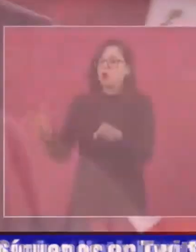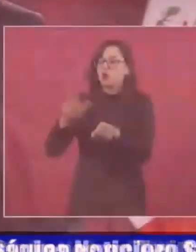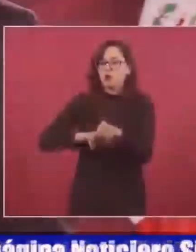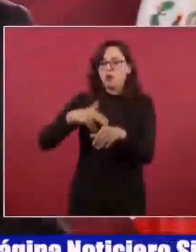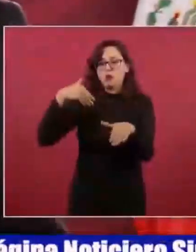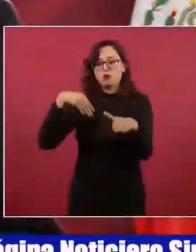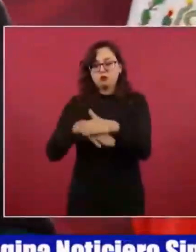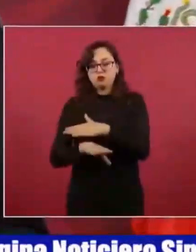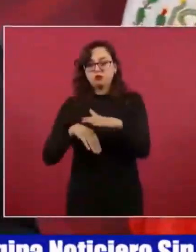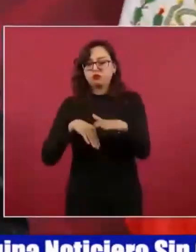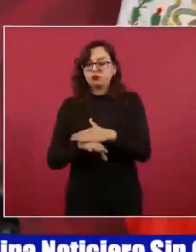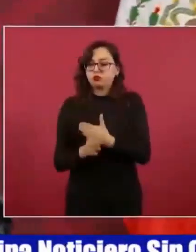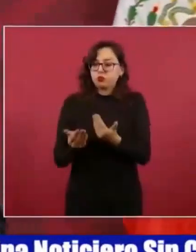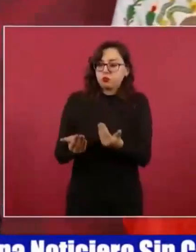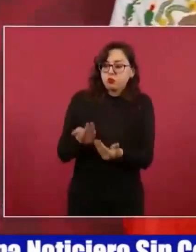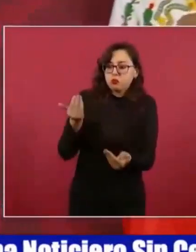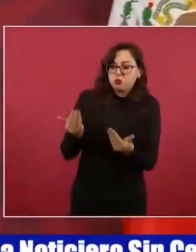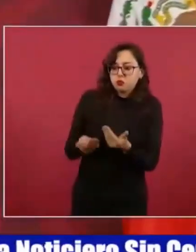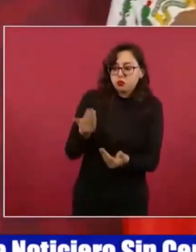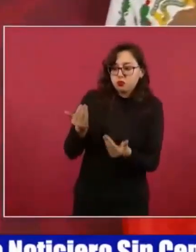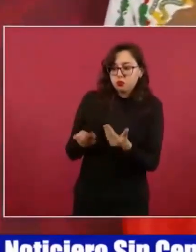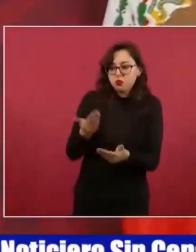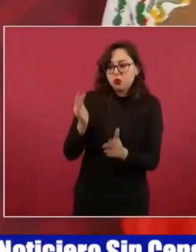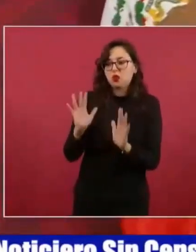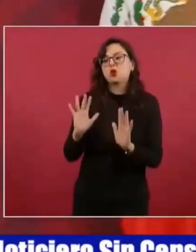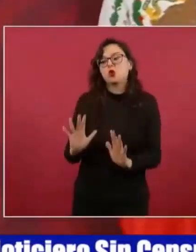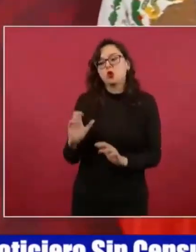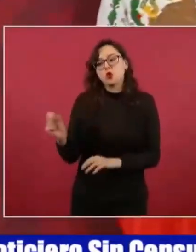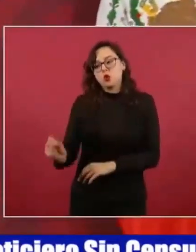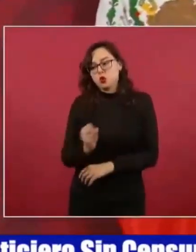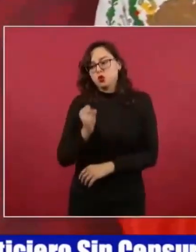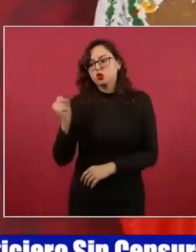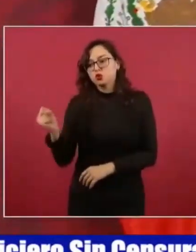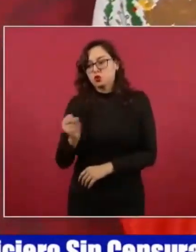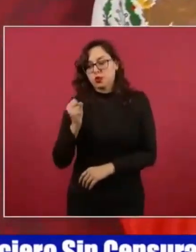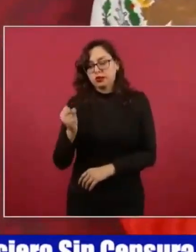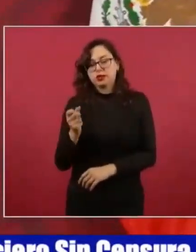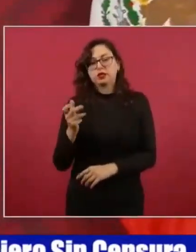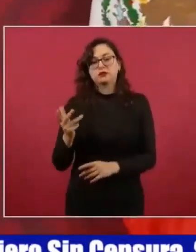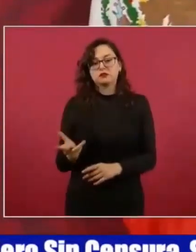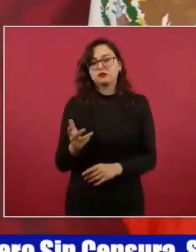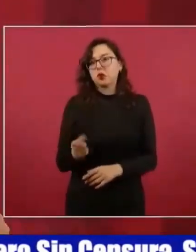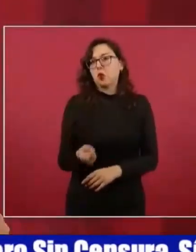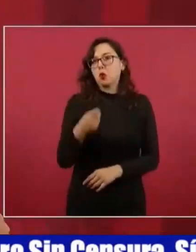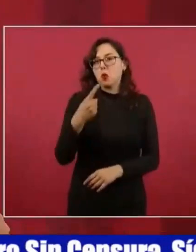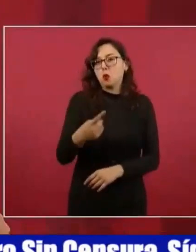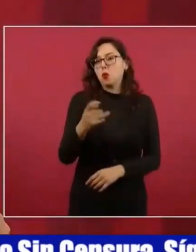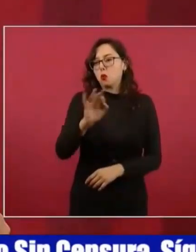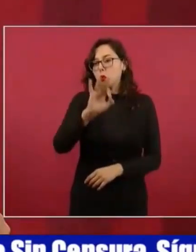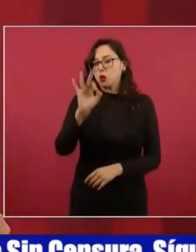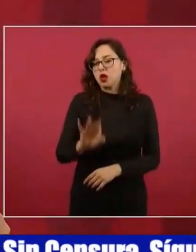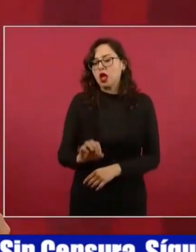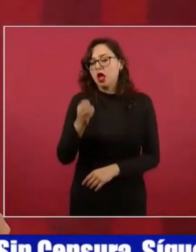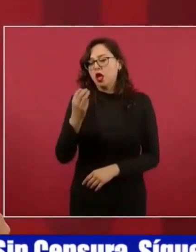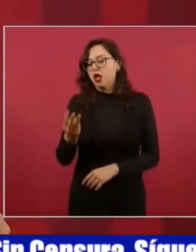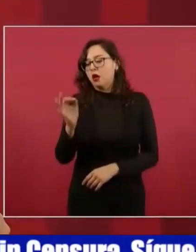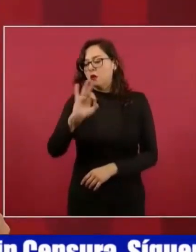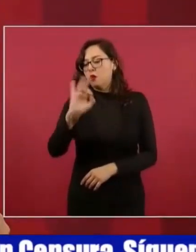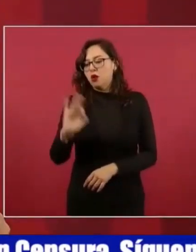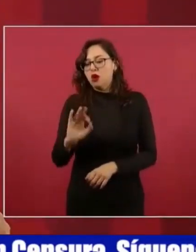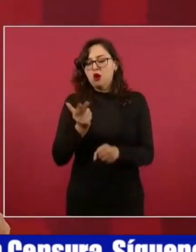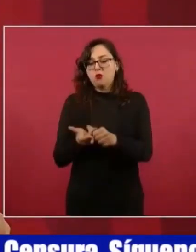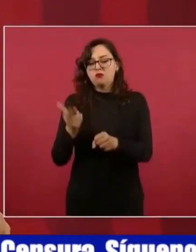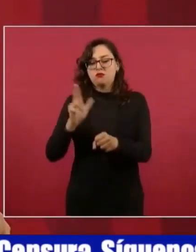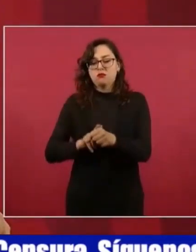impunidad. Y si tú opinas lo contrario, pues me lo pruebas. Y no es un reto de parte del presidente López